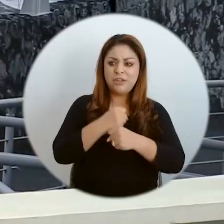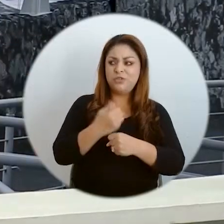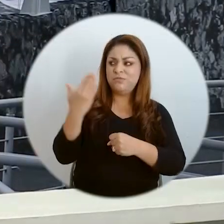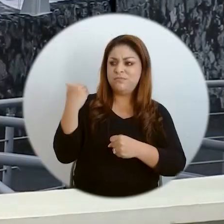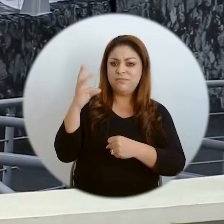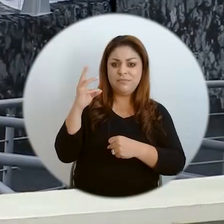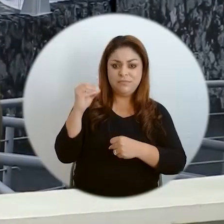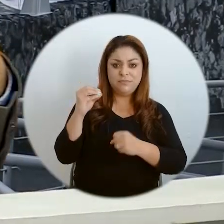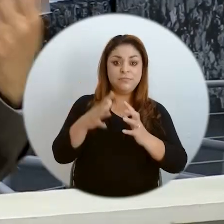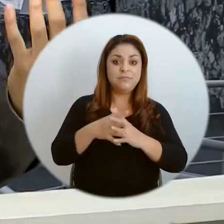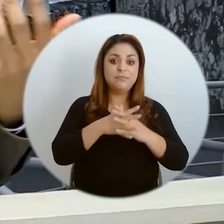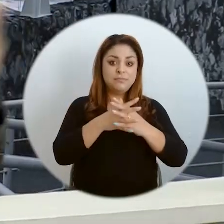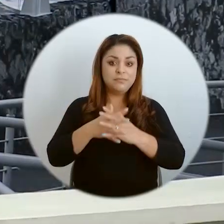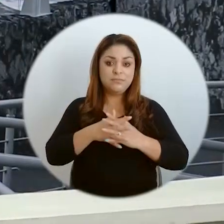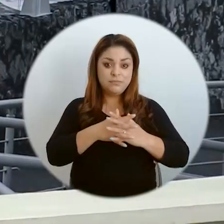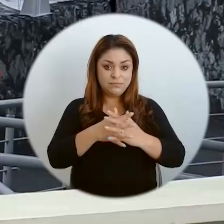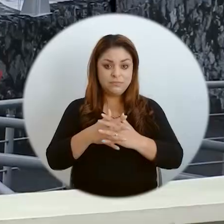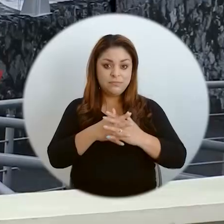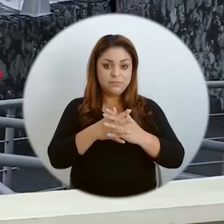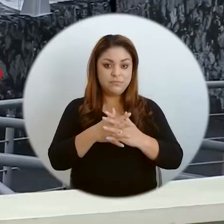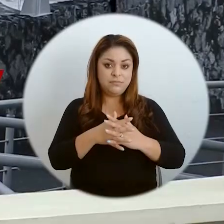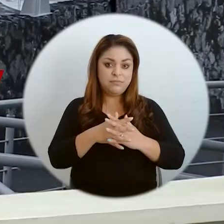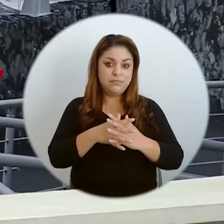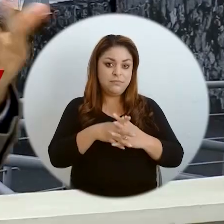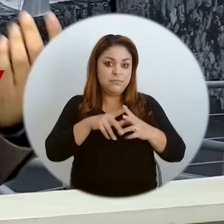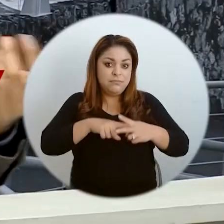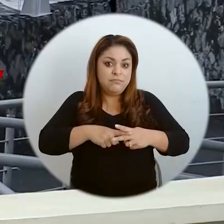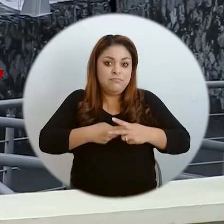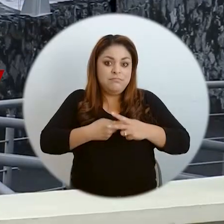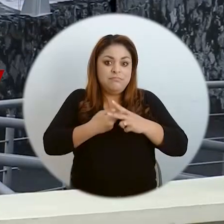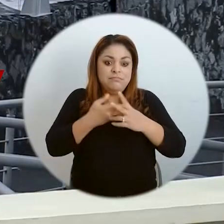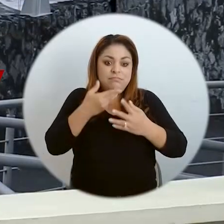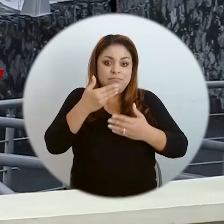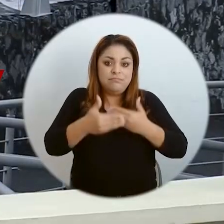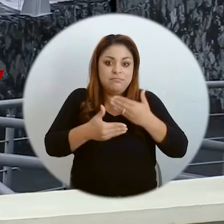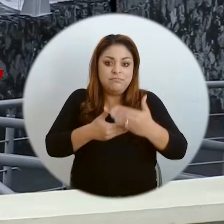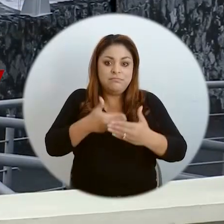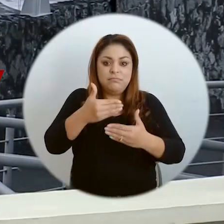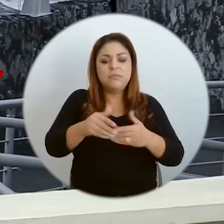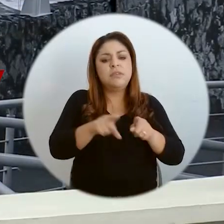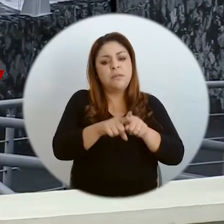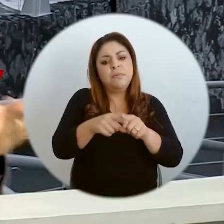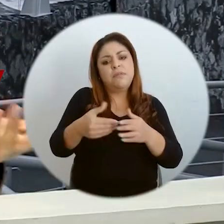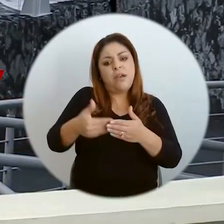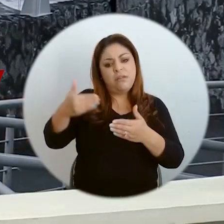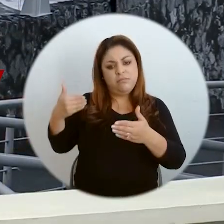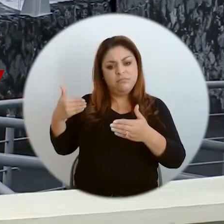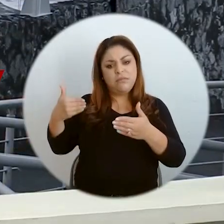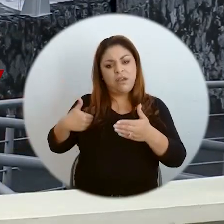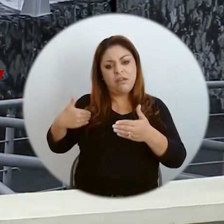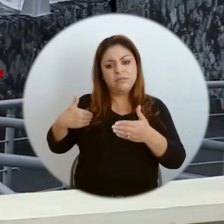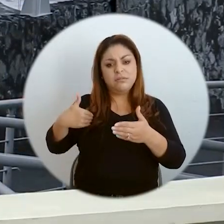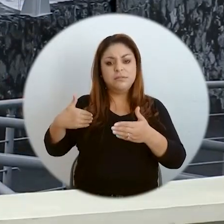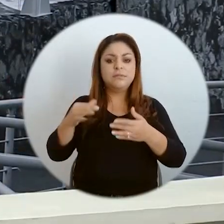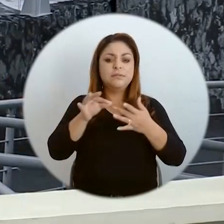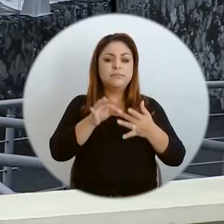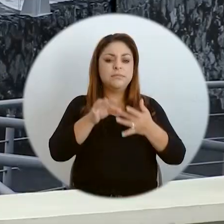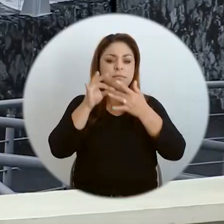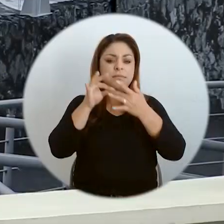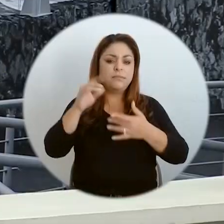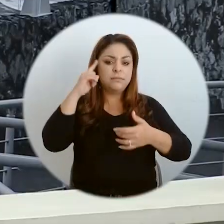60 en los Estados Unidos incluso uno podría encontrar antecedentes en periodos anteriores, sobre todo para el caso